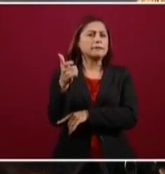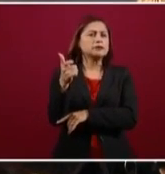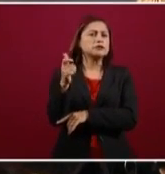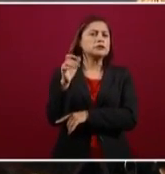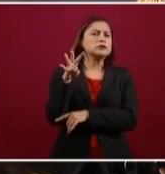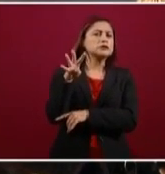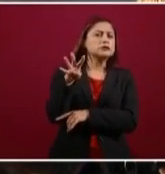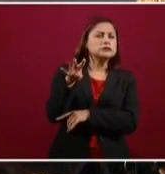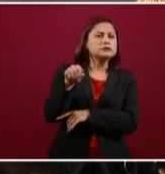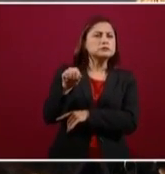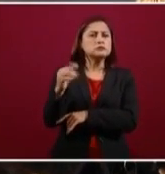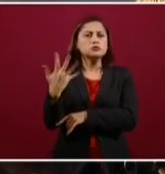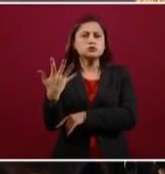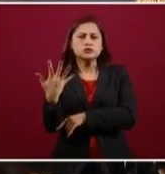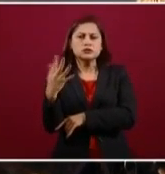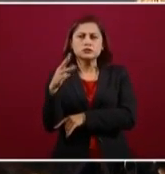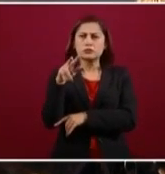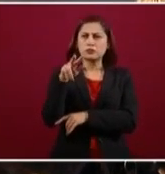19.8.